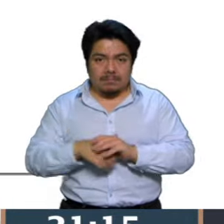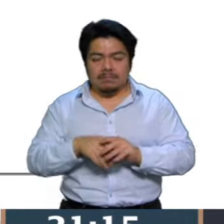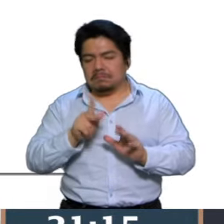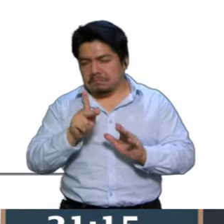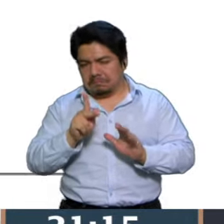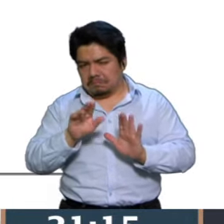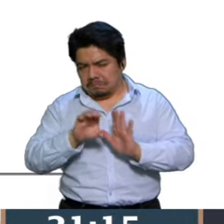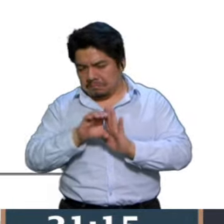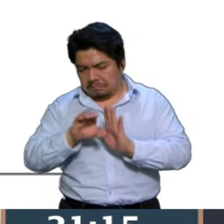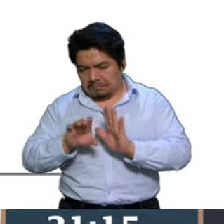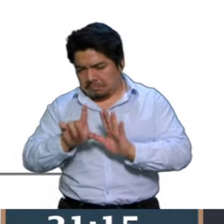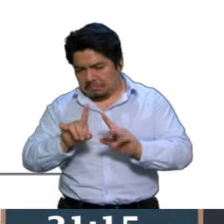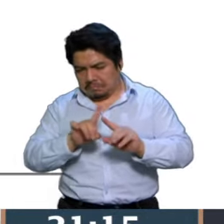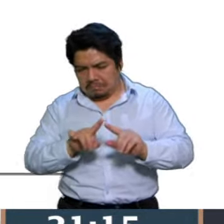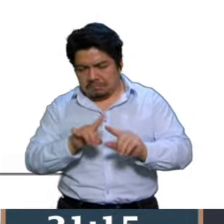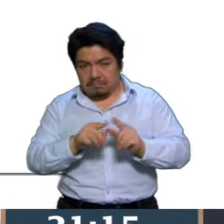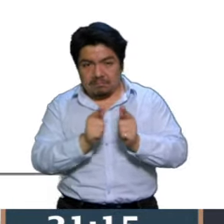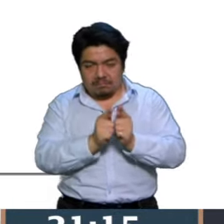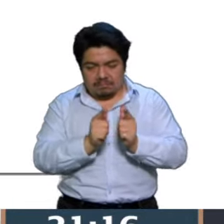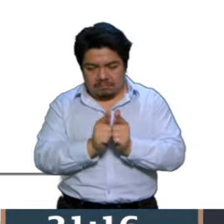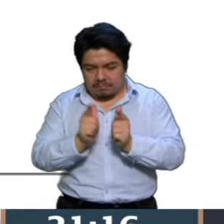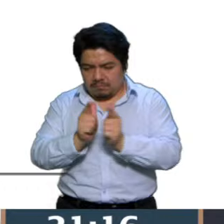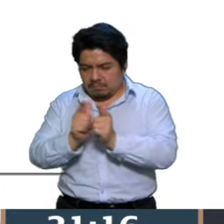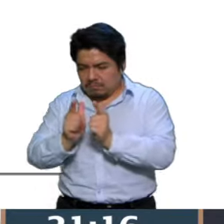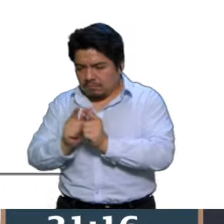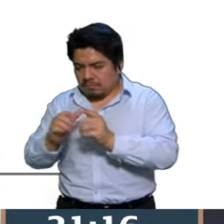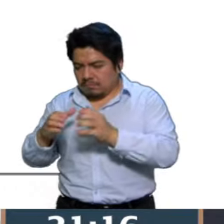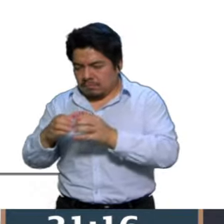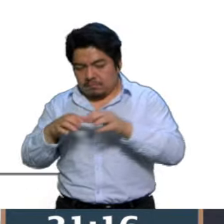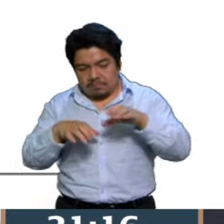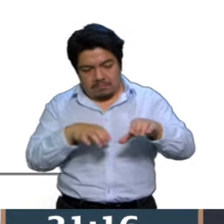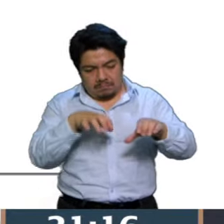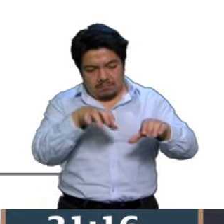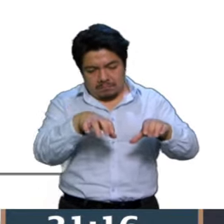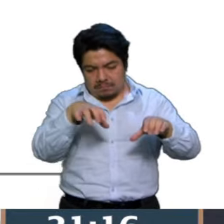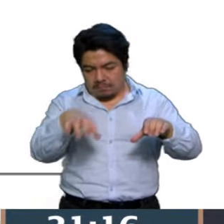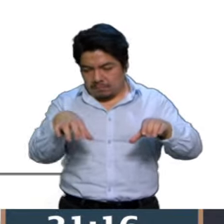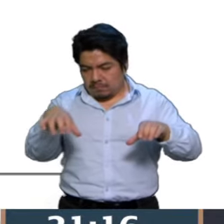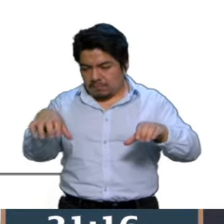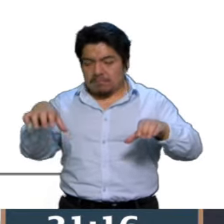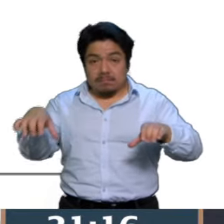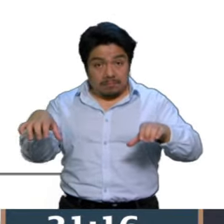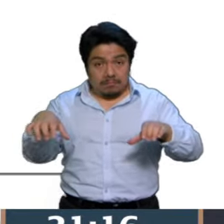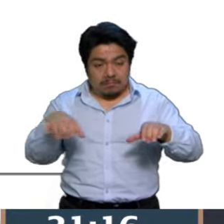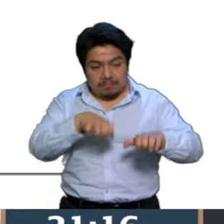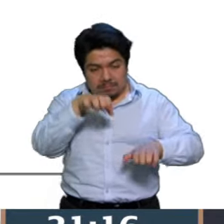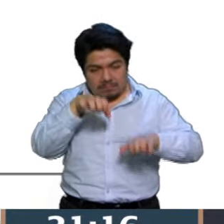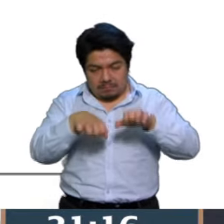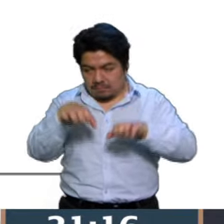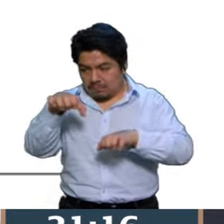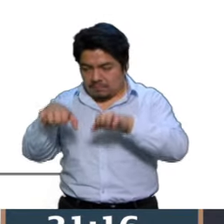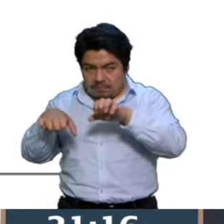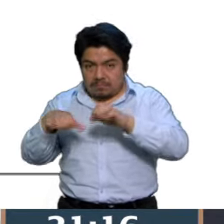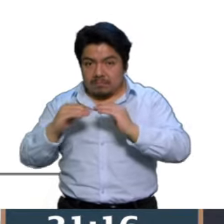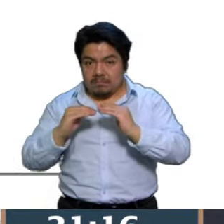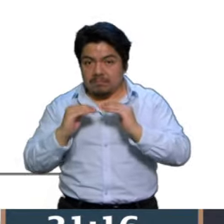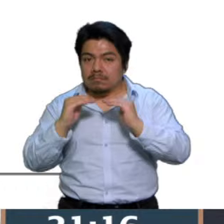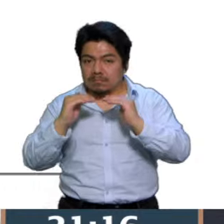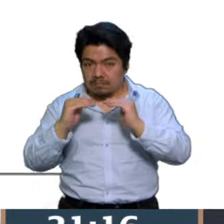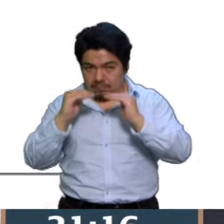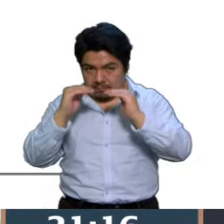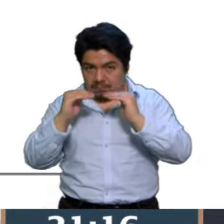digamos, decil o en grupo etario en que se divide estas gráficas, lo que encontramos es que ha ido aumentando el